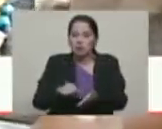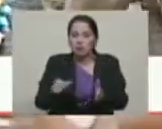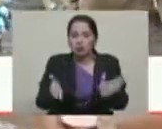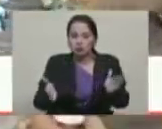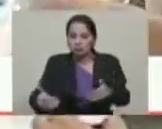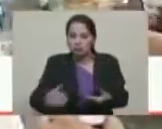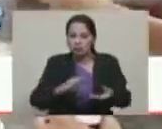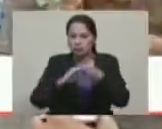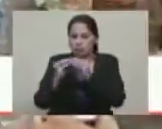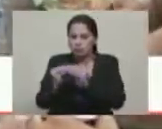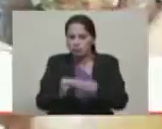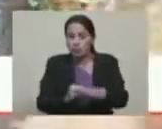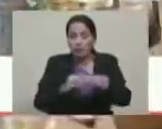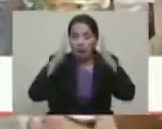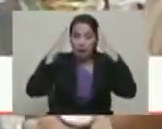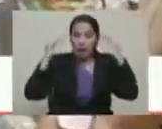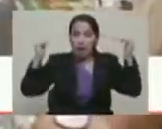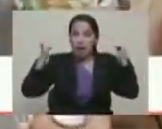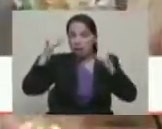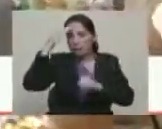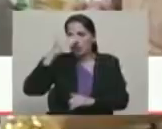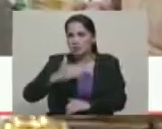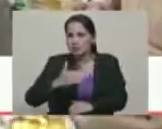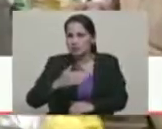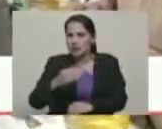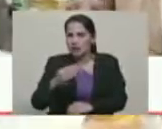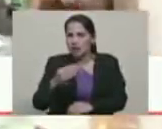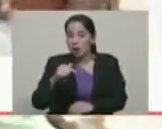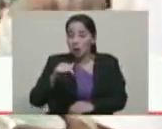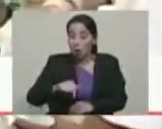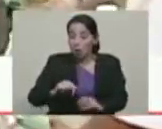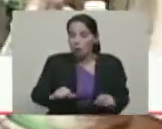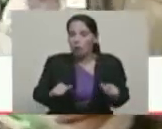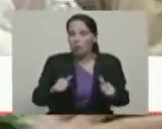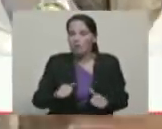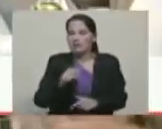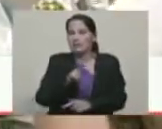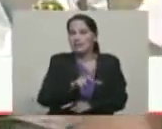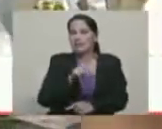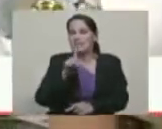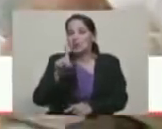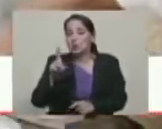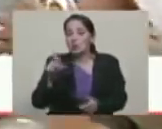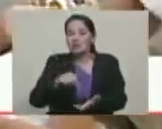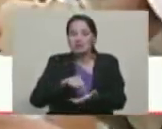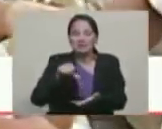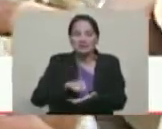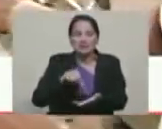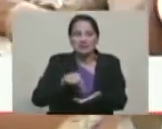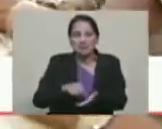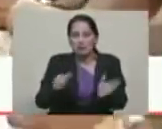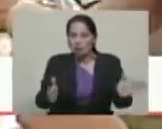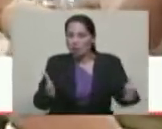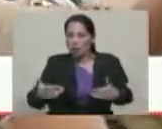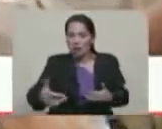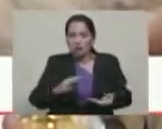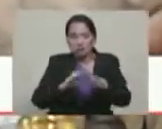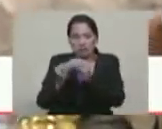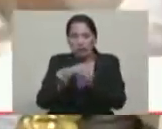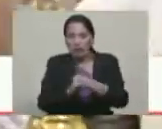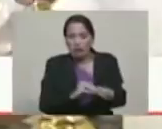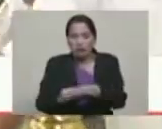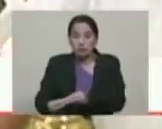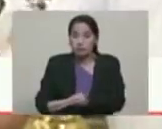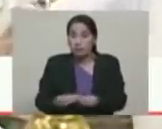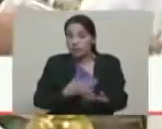empaquetamiento de la milicia. Y a partir de hoy vamos a tener 31 centros nacionales de empaquetamiento